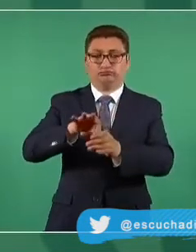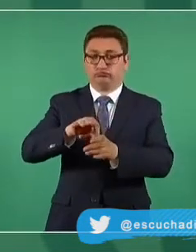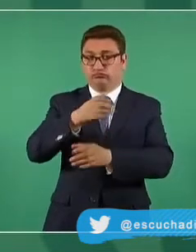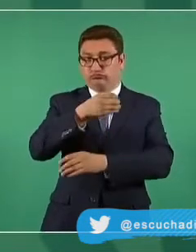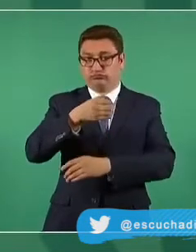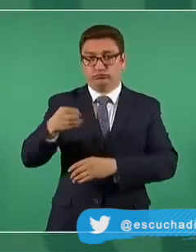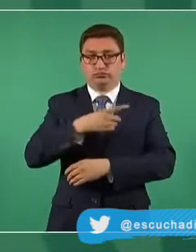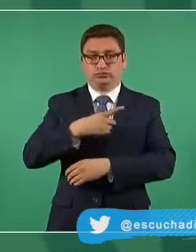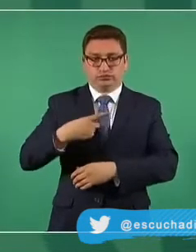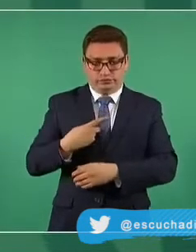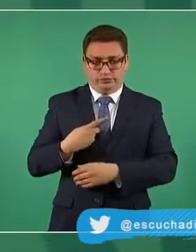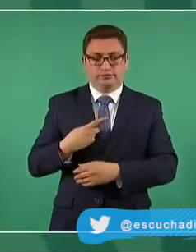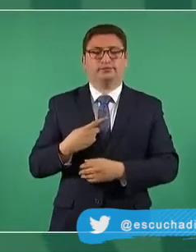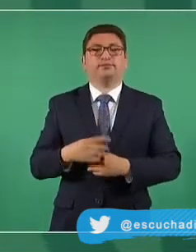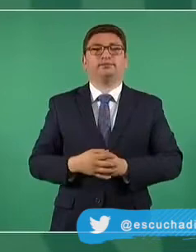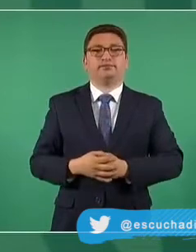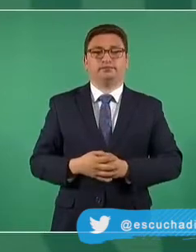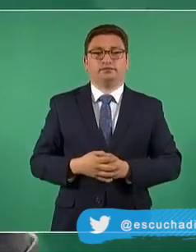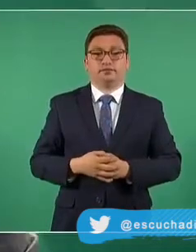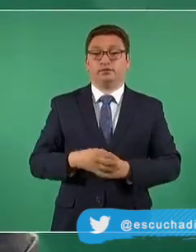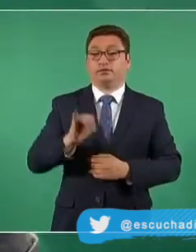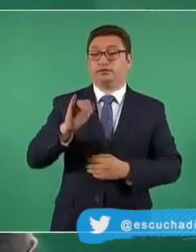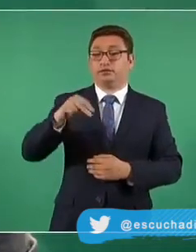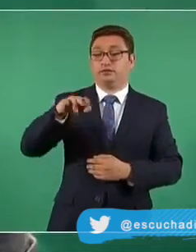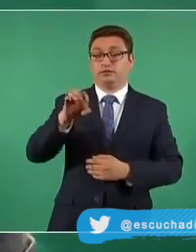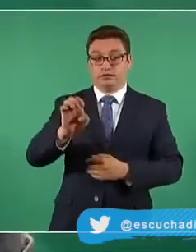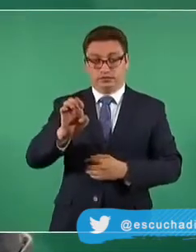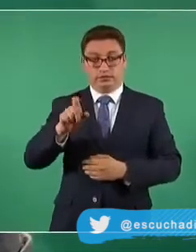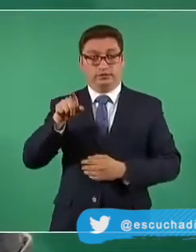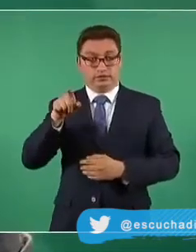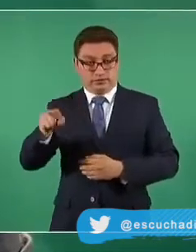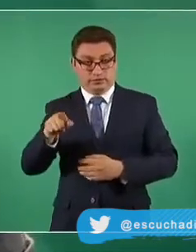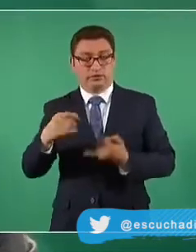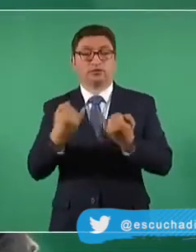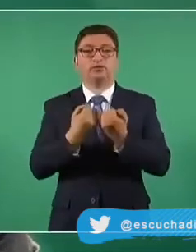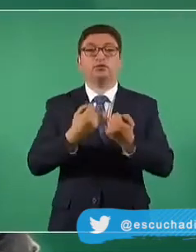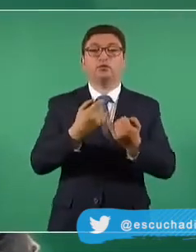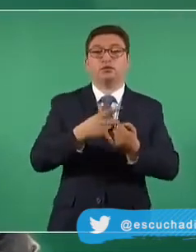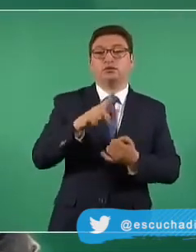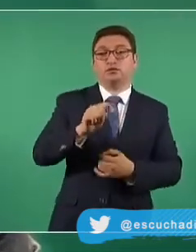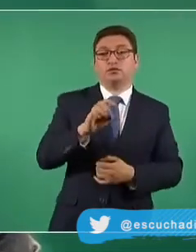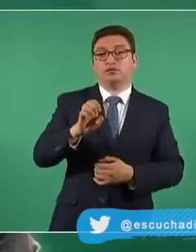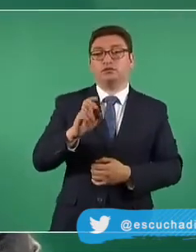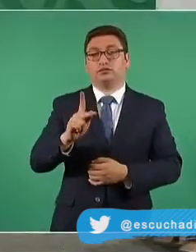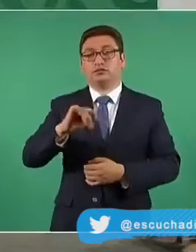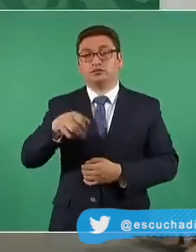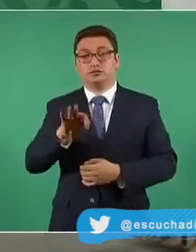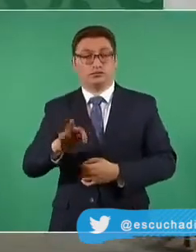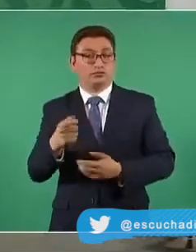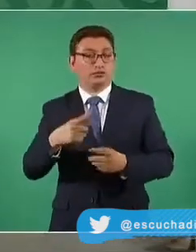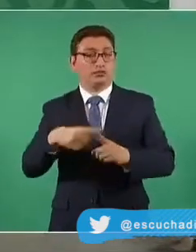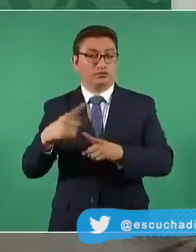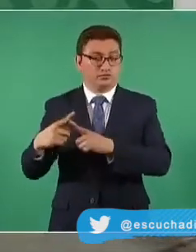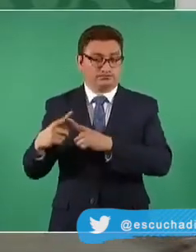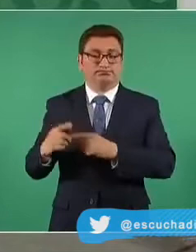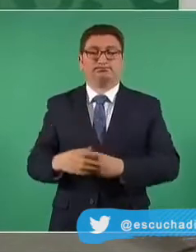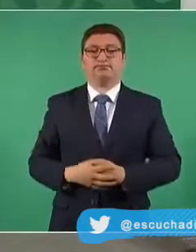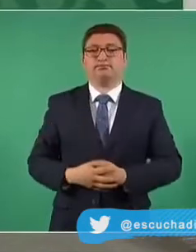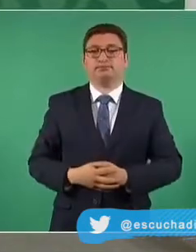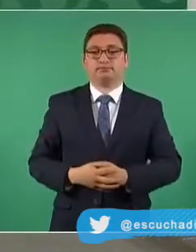La afectación es muy grande y los riesgos ahora con la vacunación han disminuido significativamente.